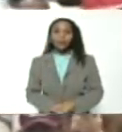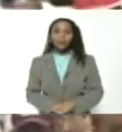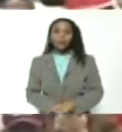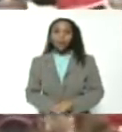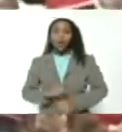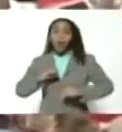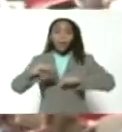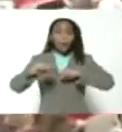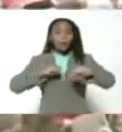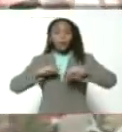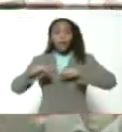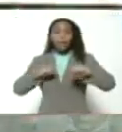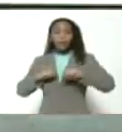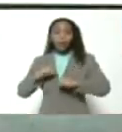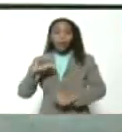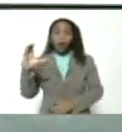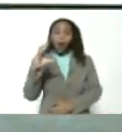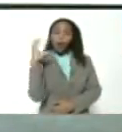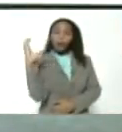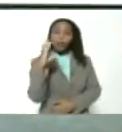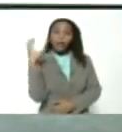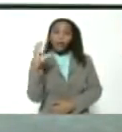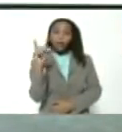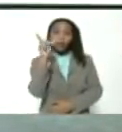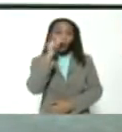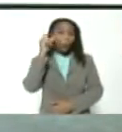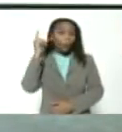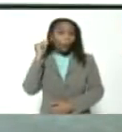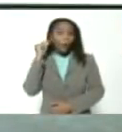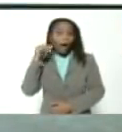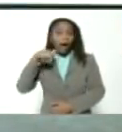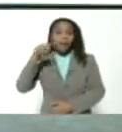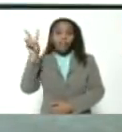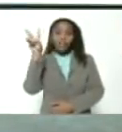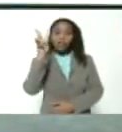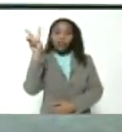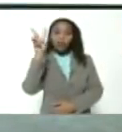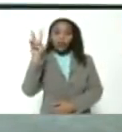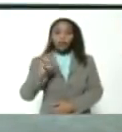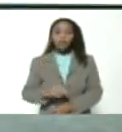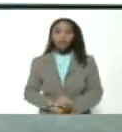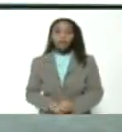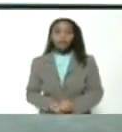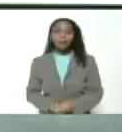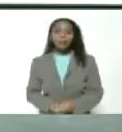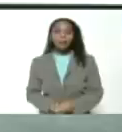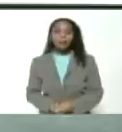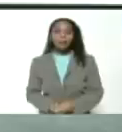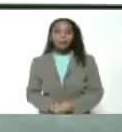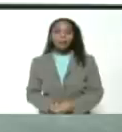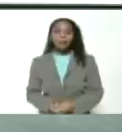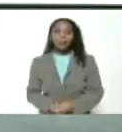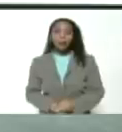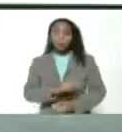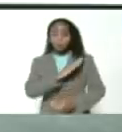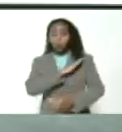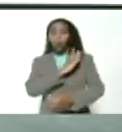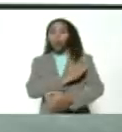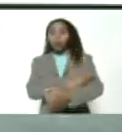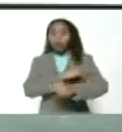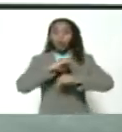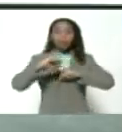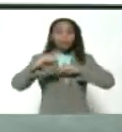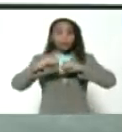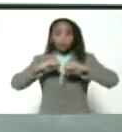Los movimientos de colombianos y colombianas en Venezuela. Un poderoso